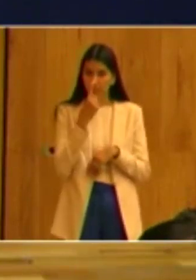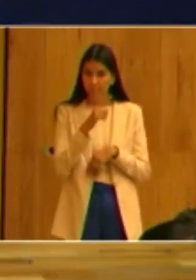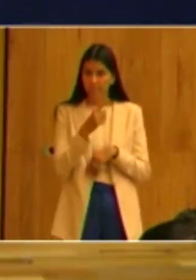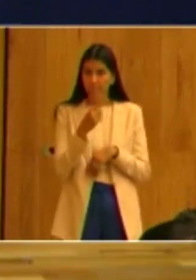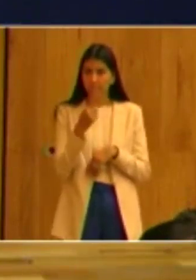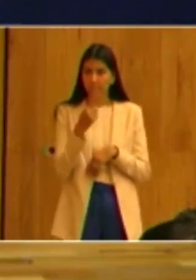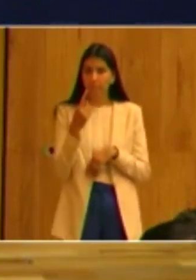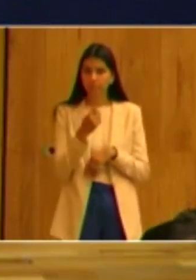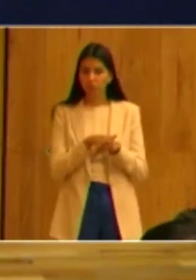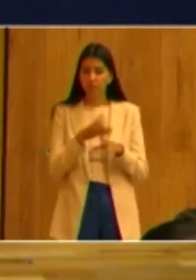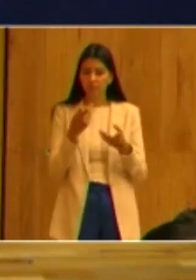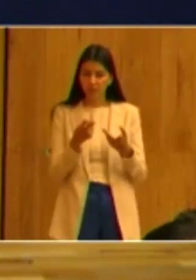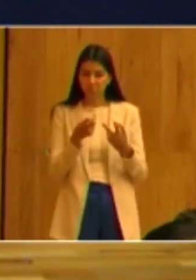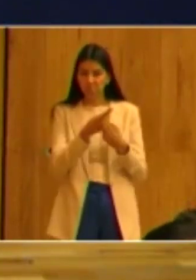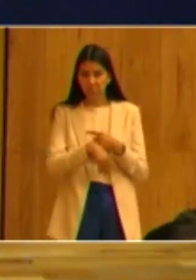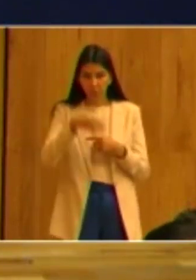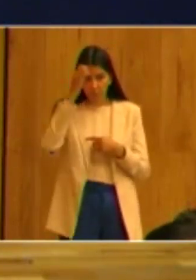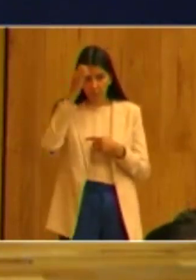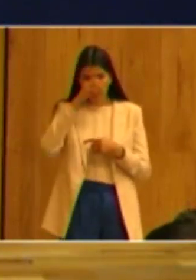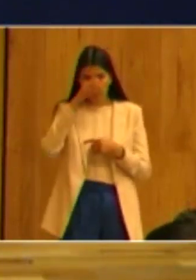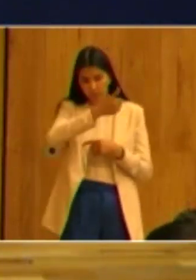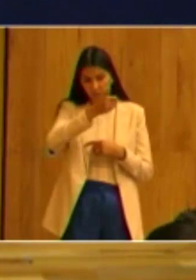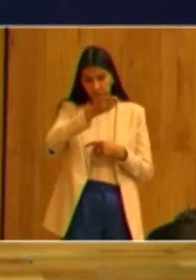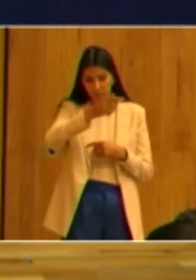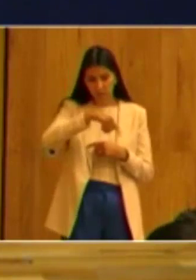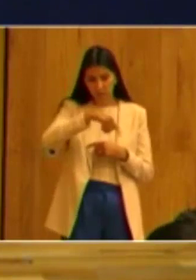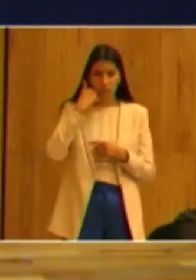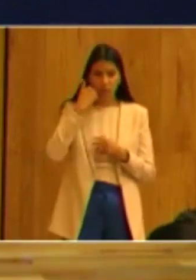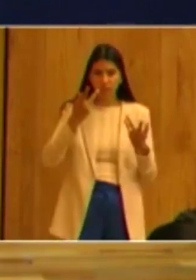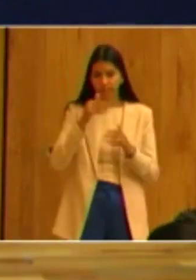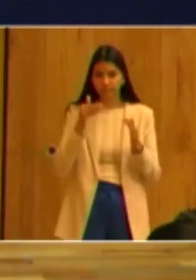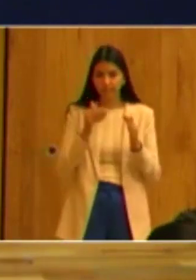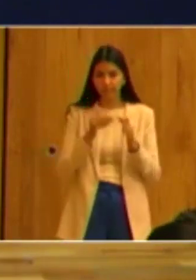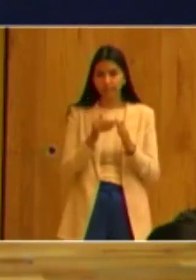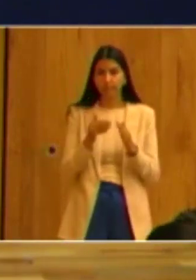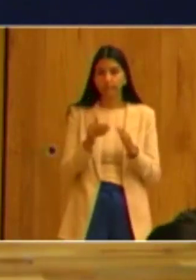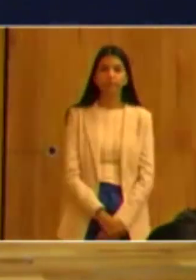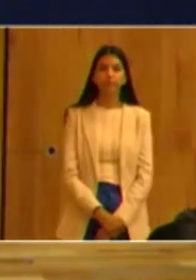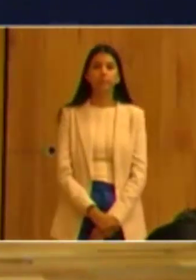sobre la mesa la reflexión que cada uno guste llevarse a su casa.